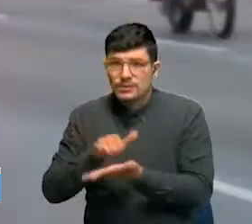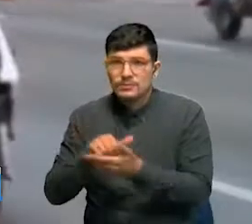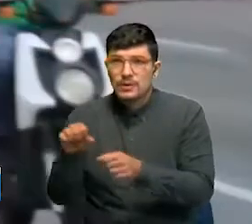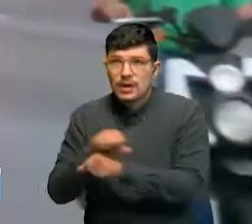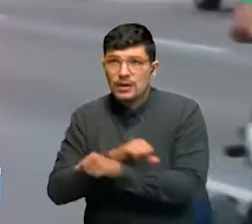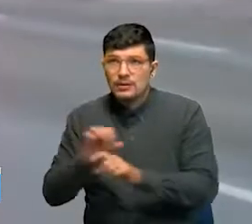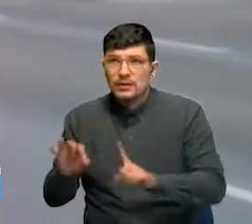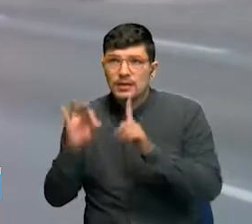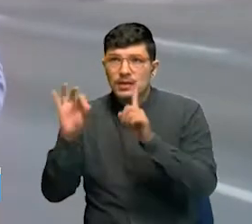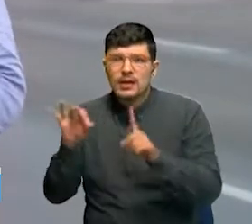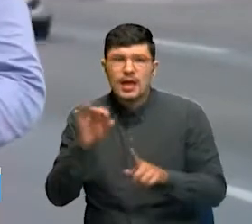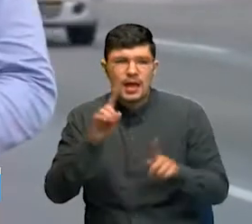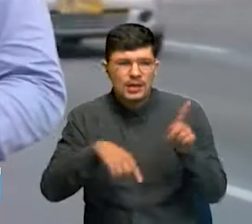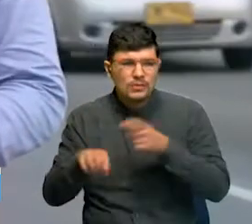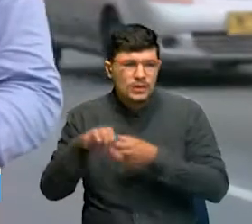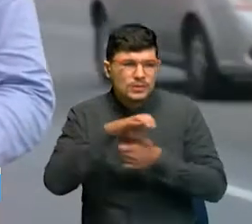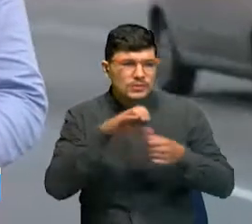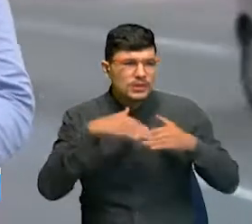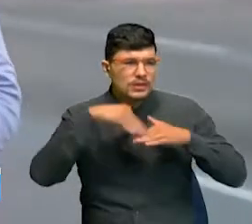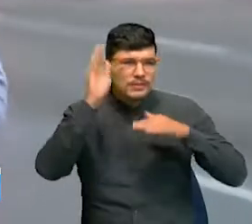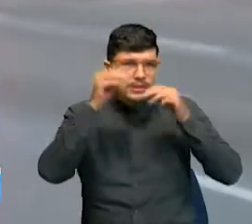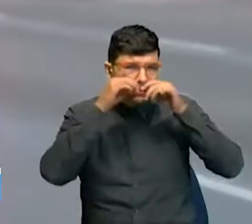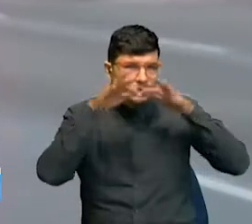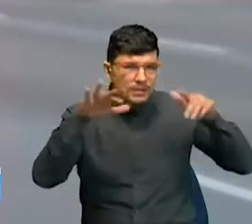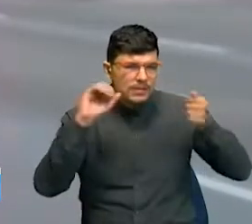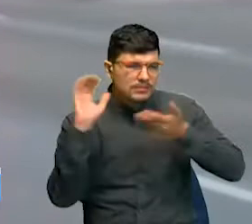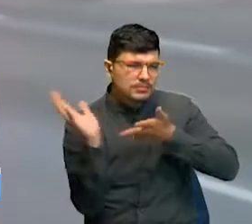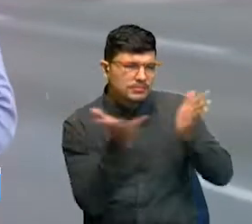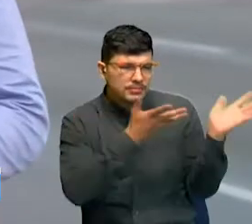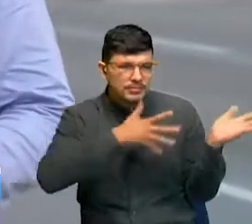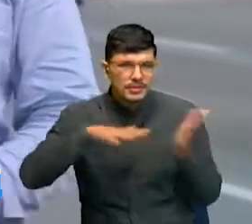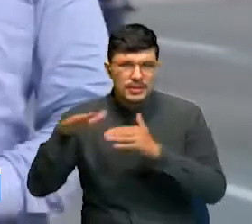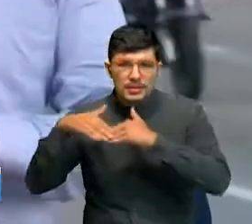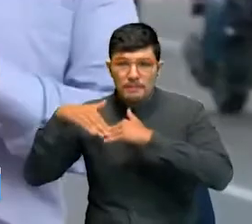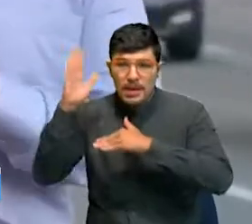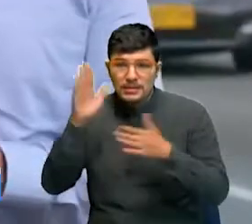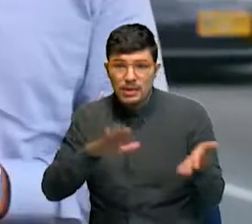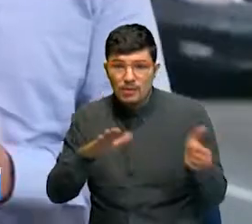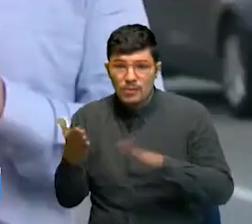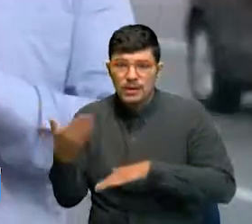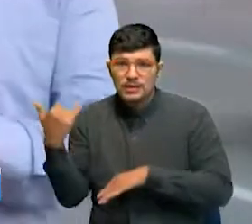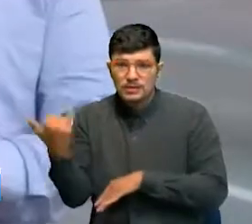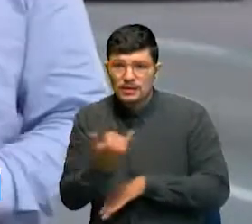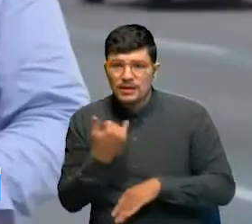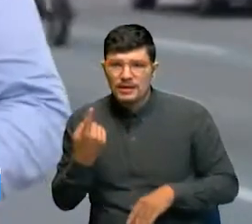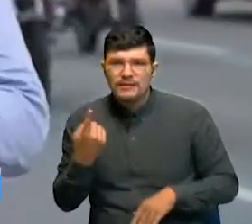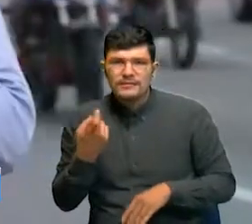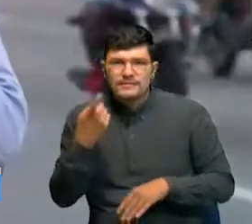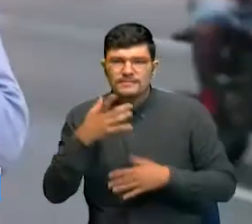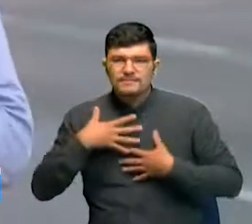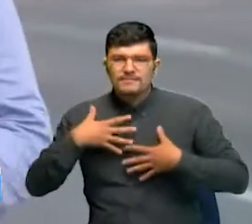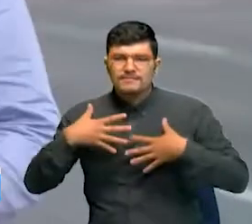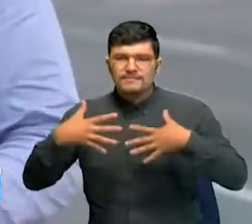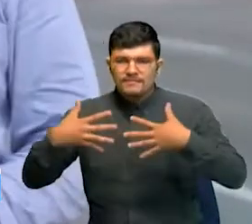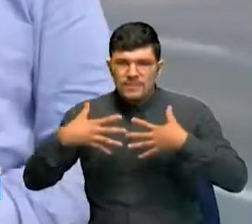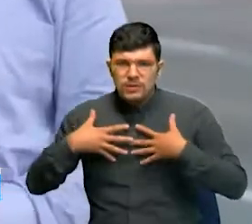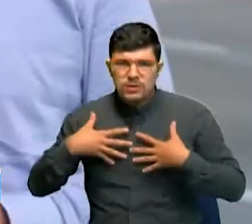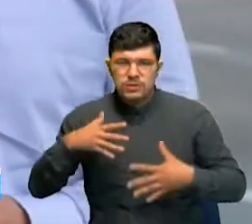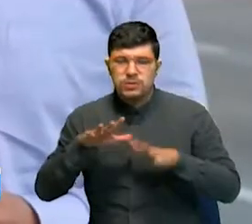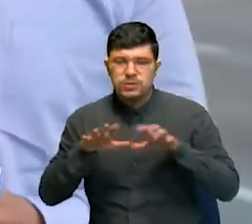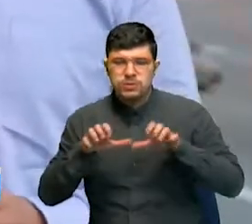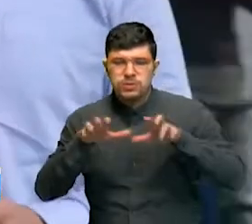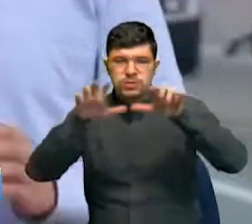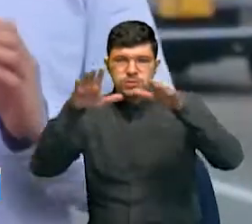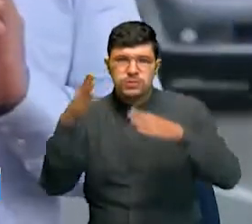En las ciudades donde hay mayor contaminación del aire, se presentan más muertes por neumonía, cáncer y problemas